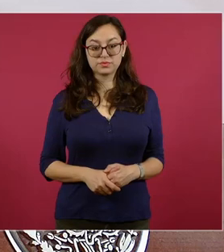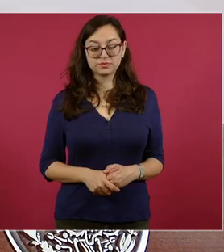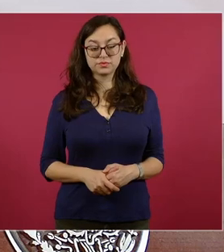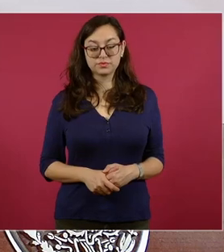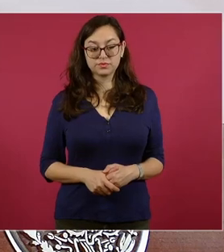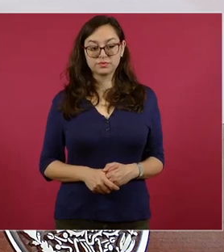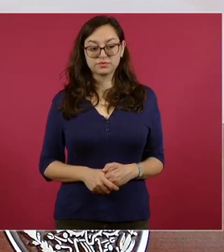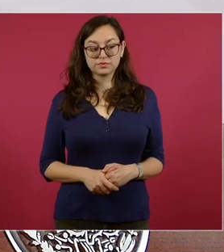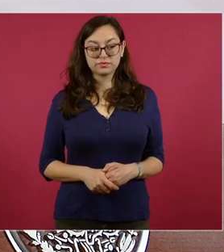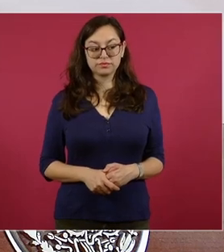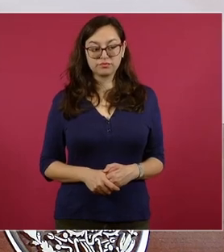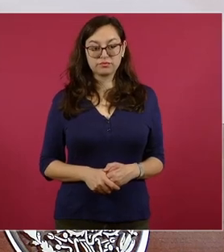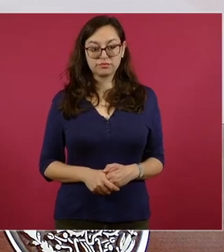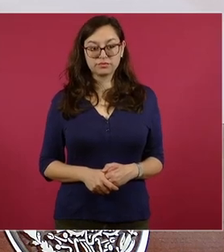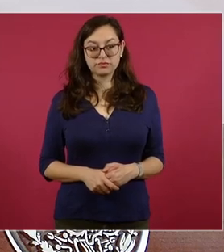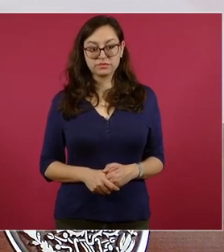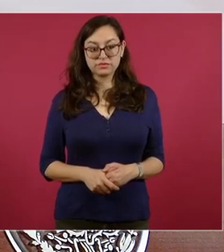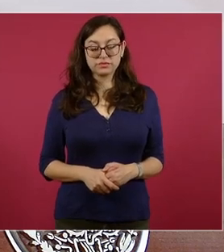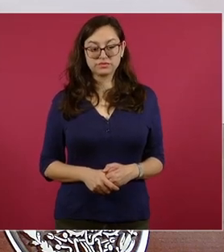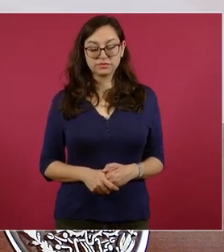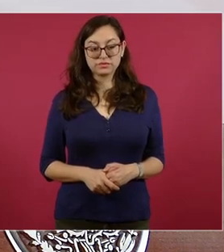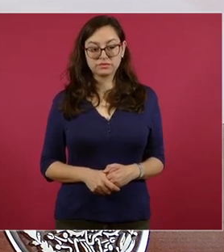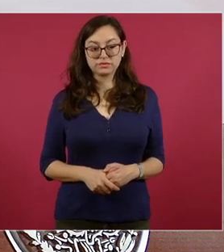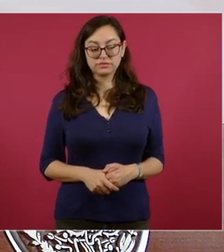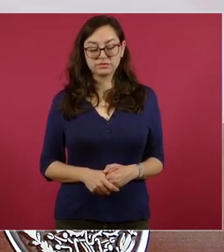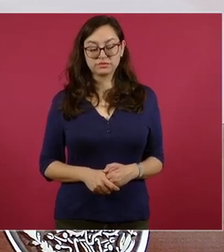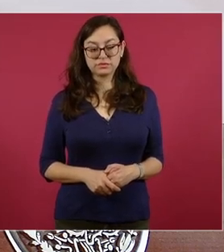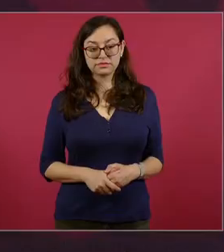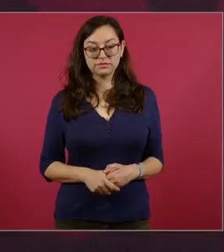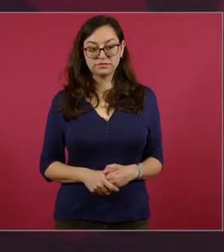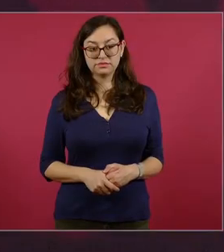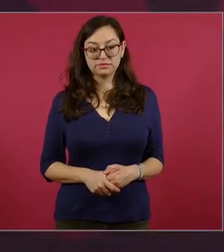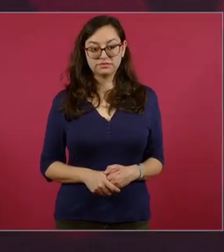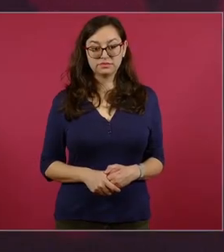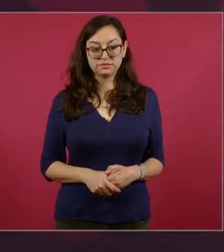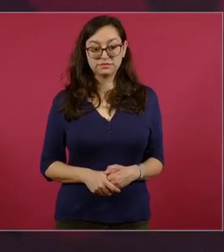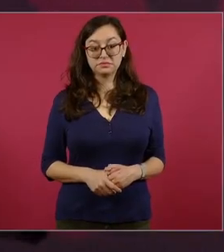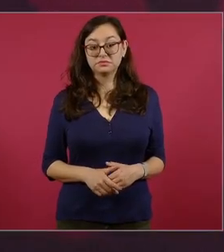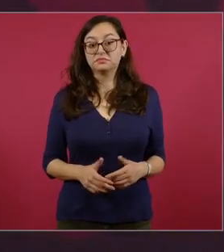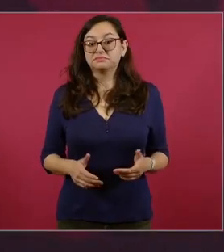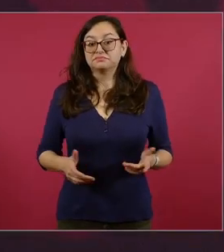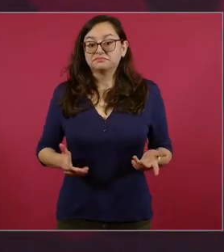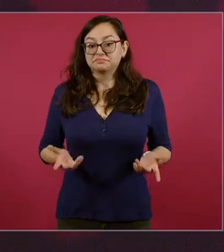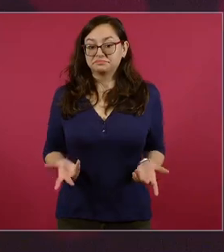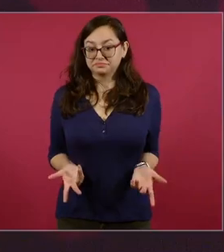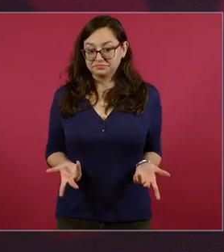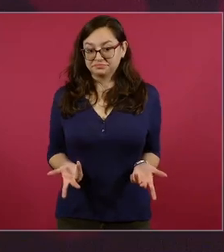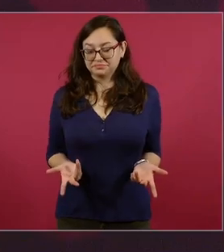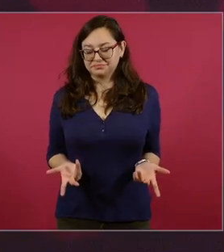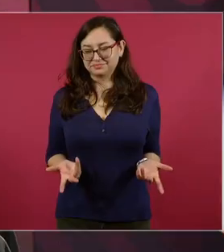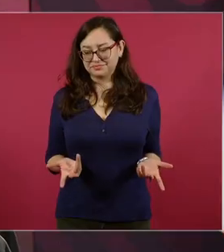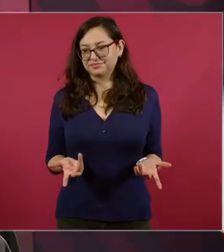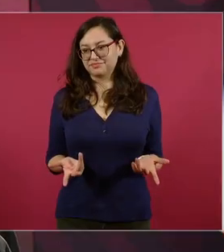sería ilógico, un contrasentido, que en un proceso de transformación